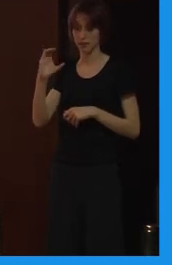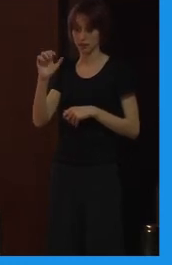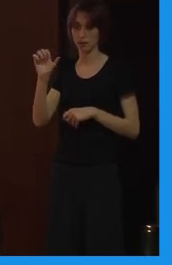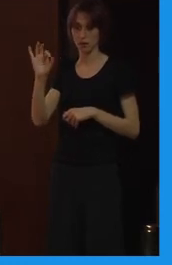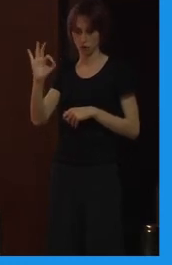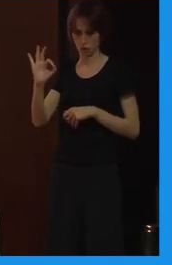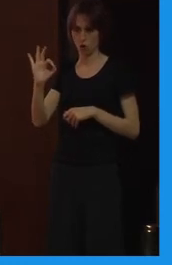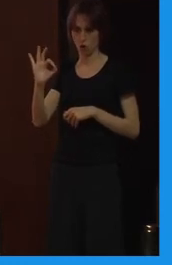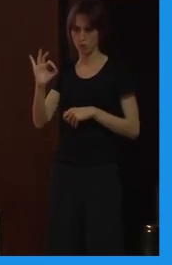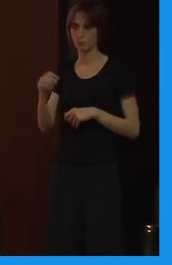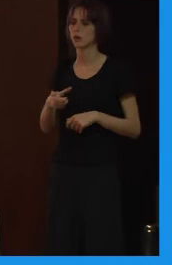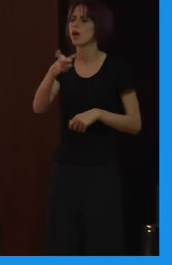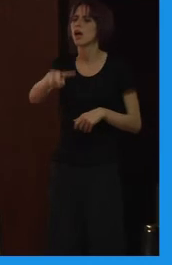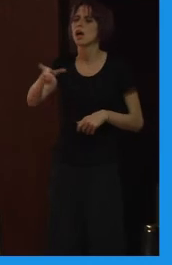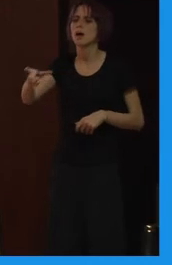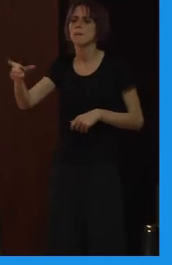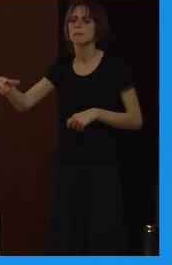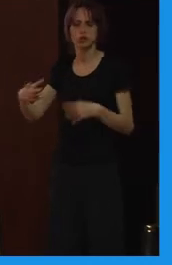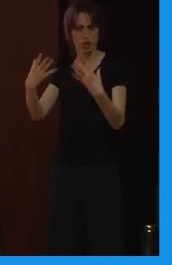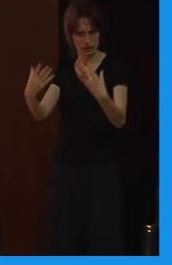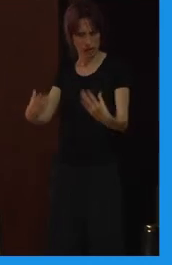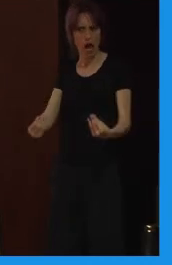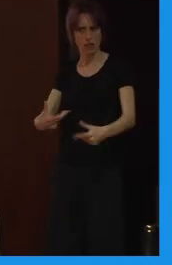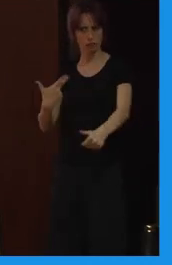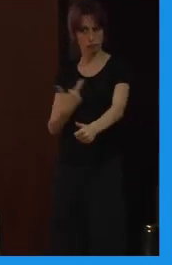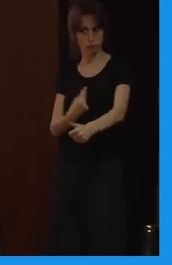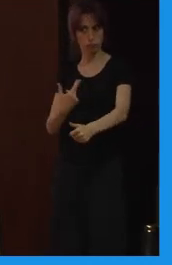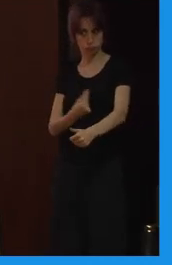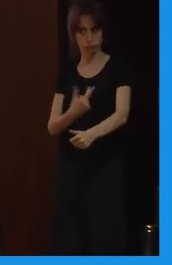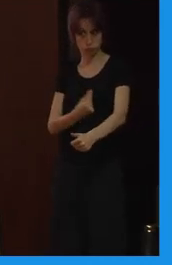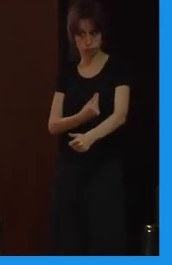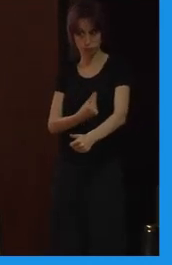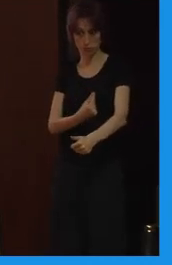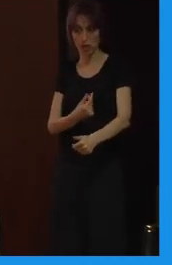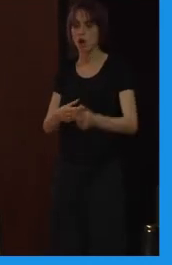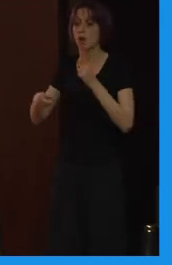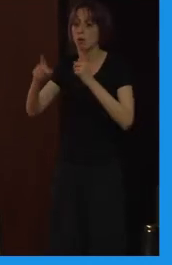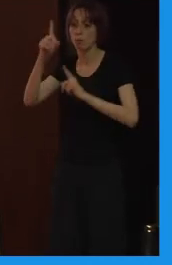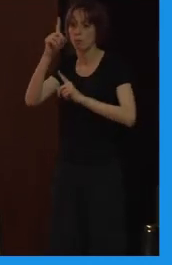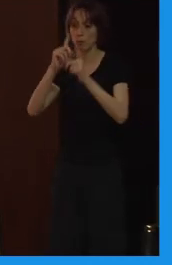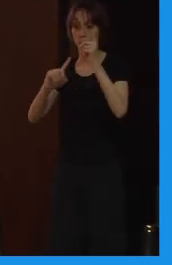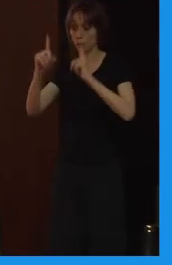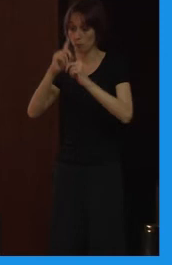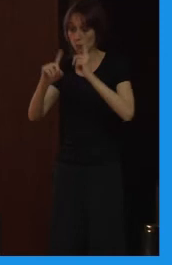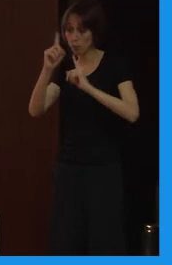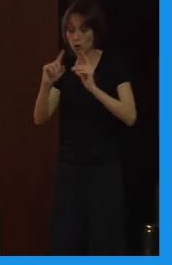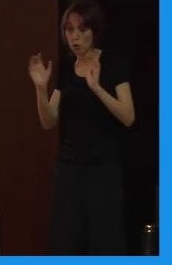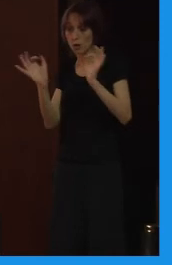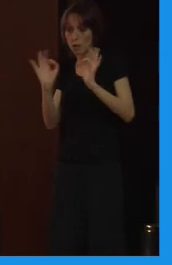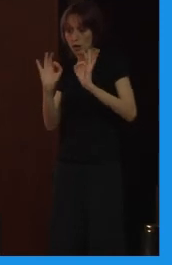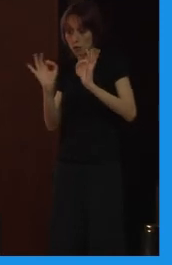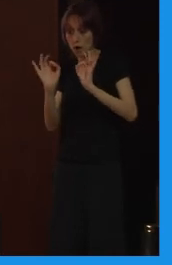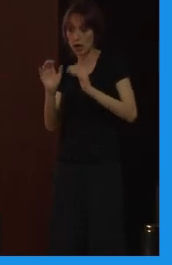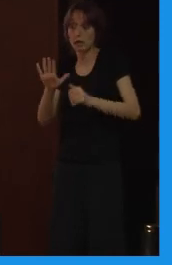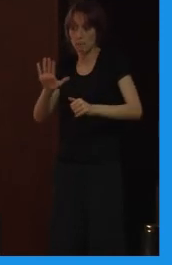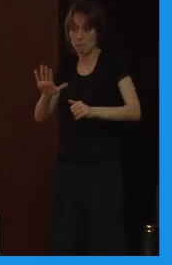culturistas se ponen GH, muchos gimnasios, y ahora hay un control muy estricto y hay un control hospitalario para